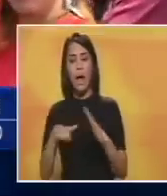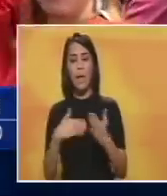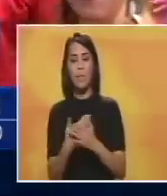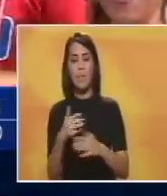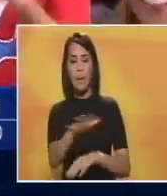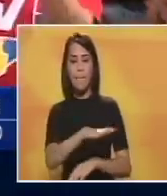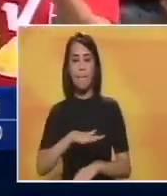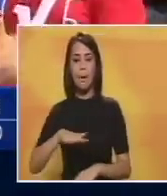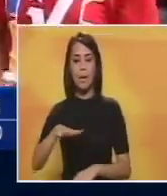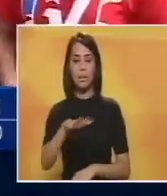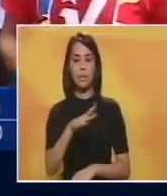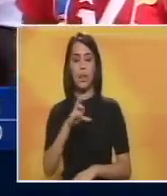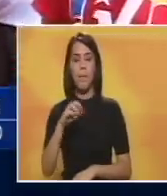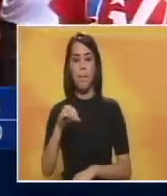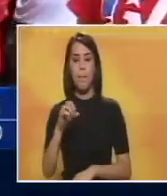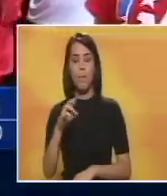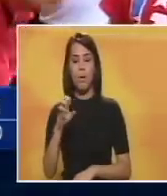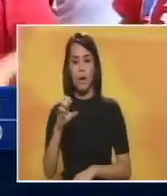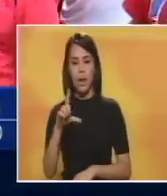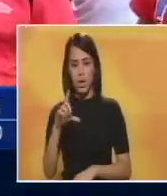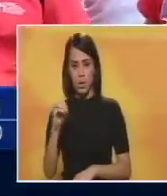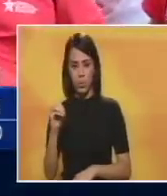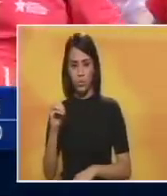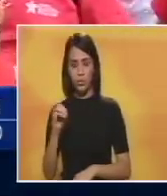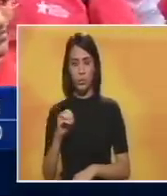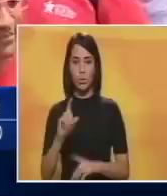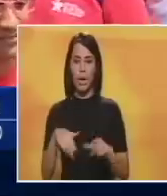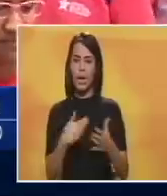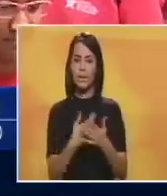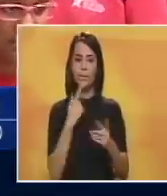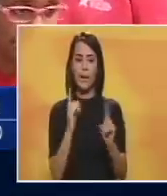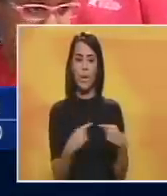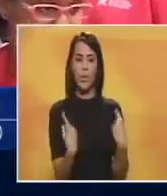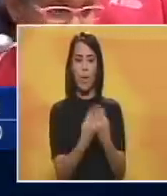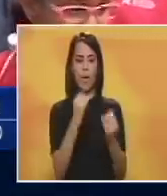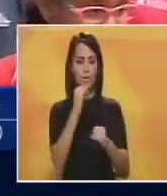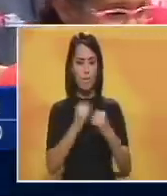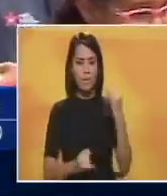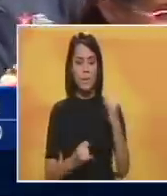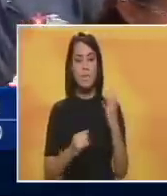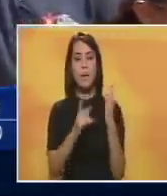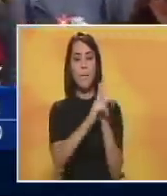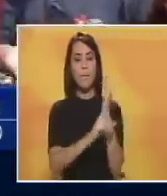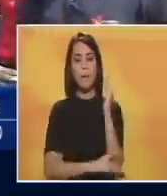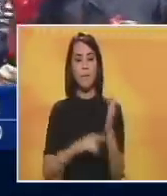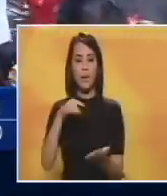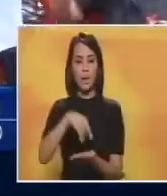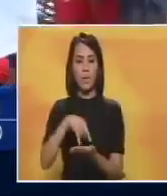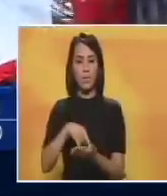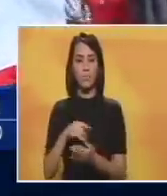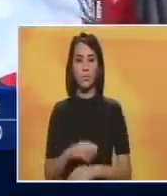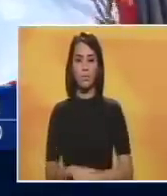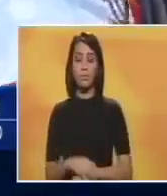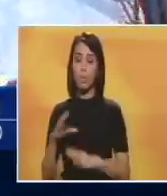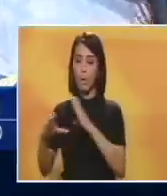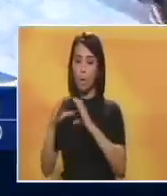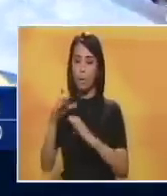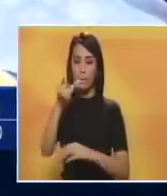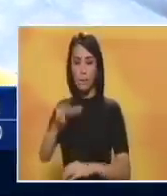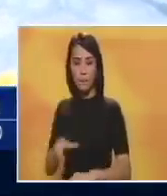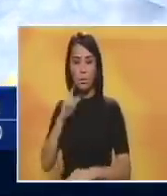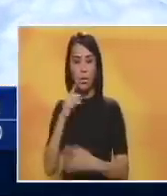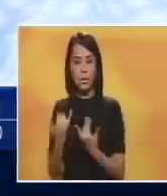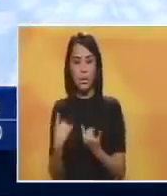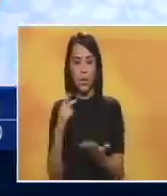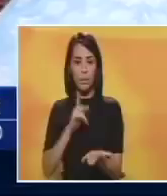Morelos y de allí el destino final será justamente en Parque Carabobo. Vamos a conversar con algunas de las personas que se encuentran participando en